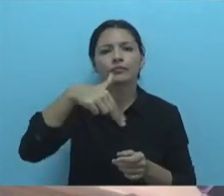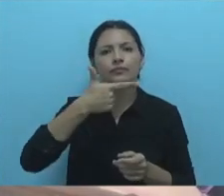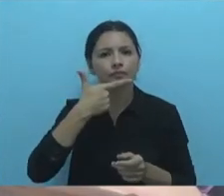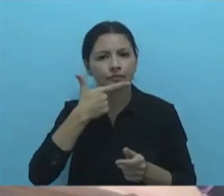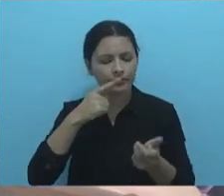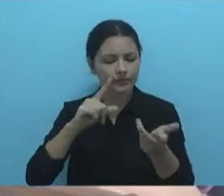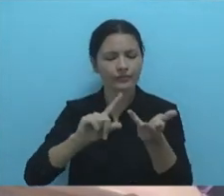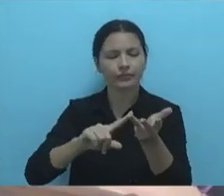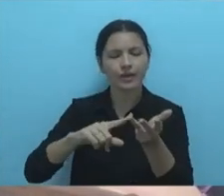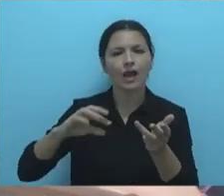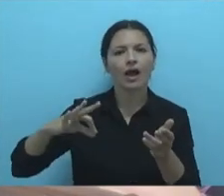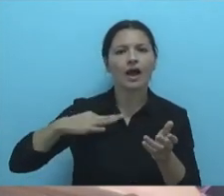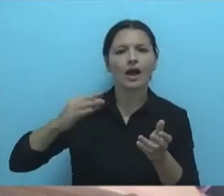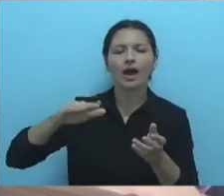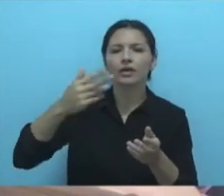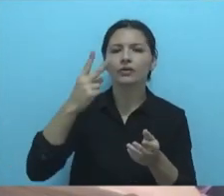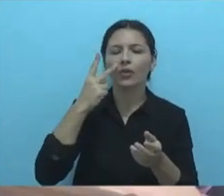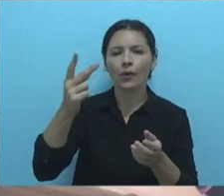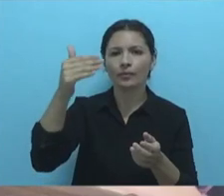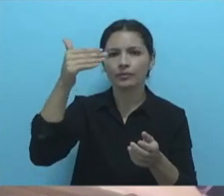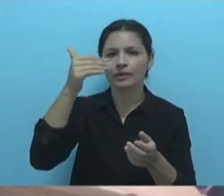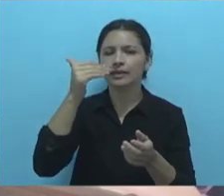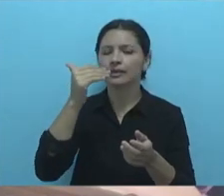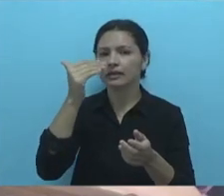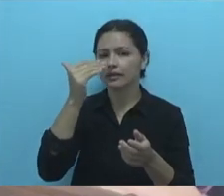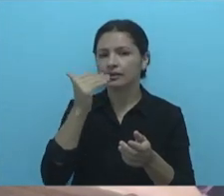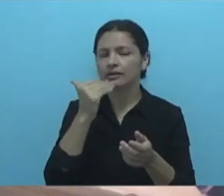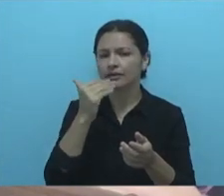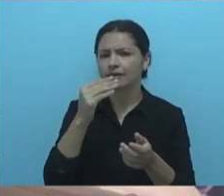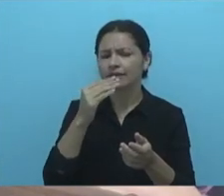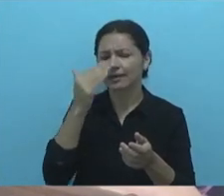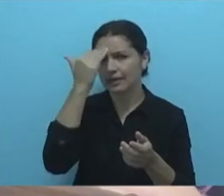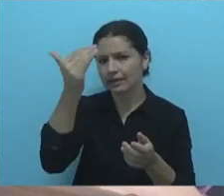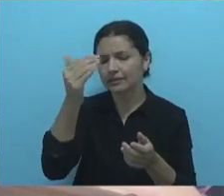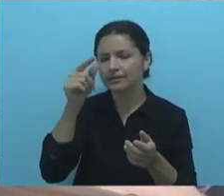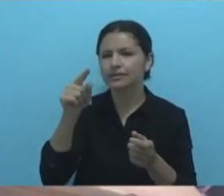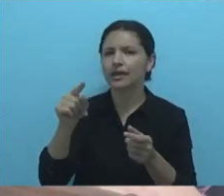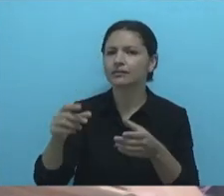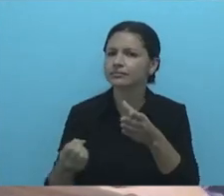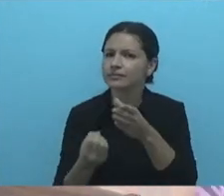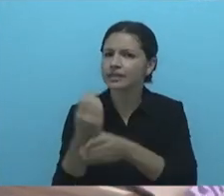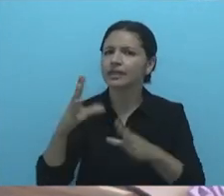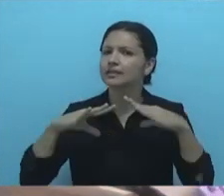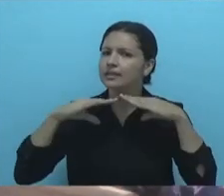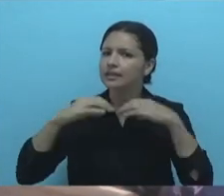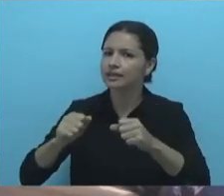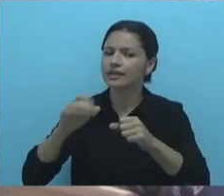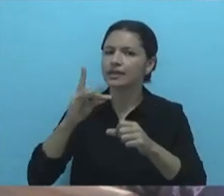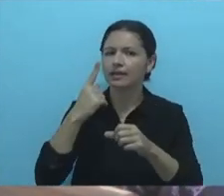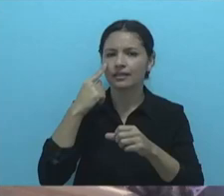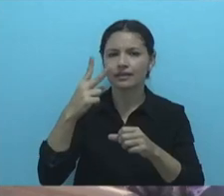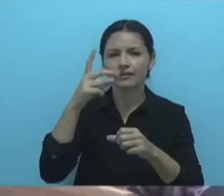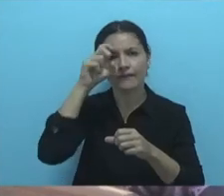ASUME la gobernación se creó la subsecretaría de políticas de diversidad sexual a cargo de nuestros compañeros Esteban Pavón también